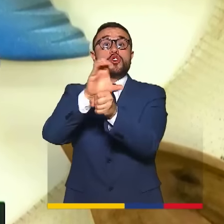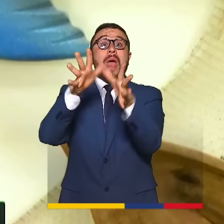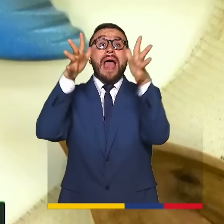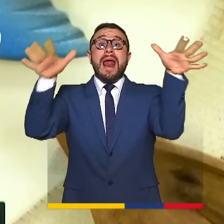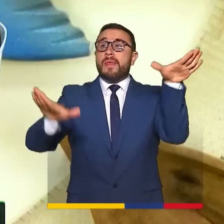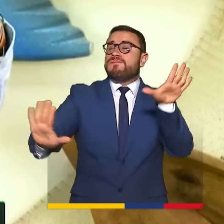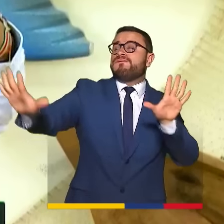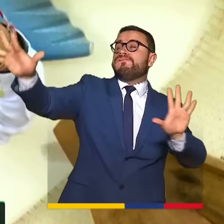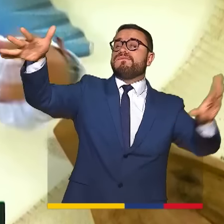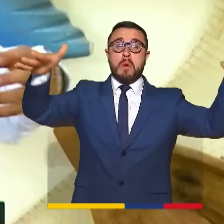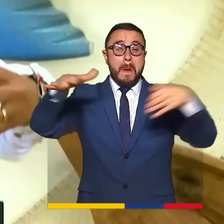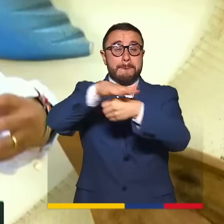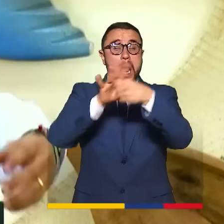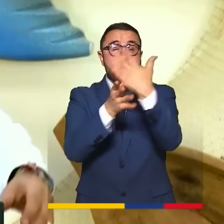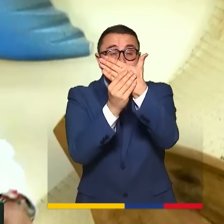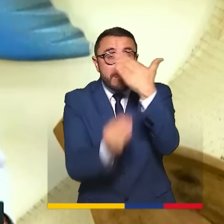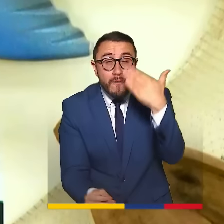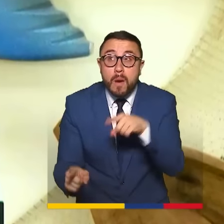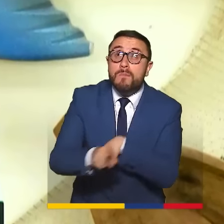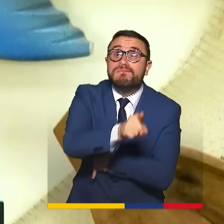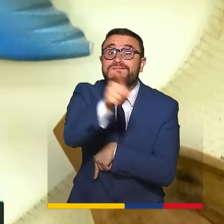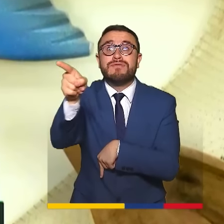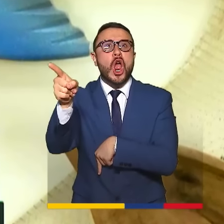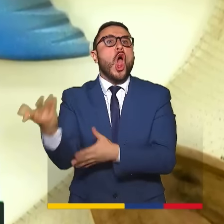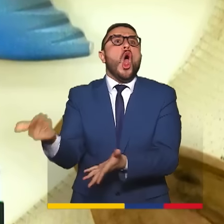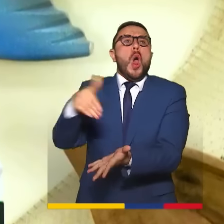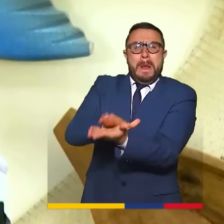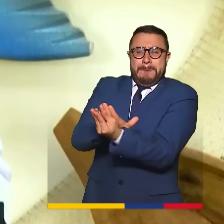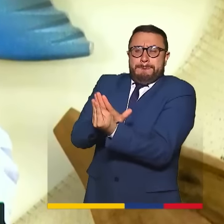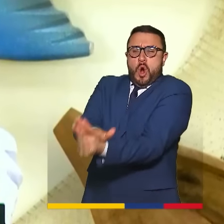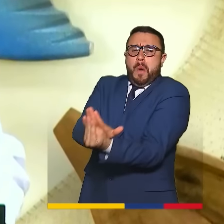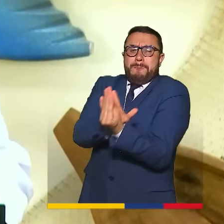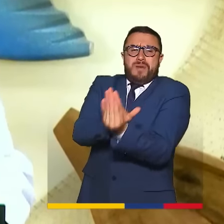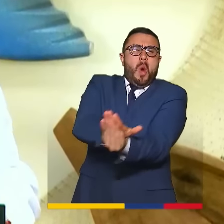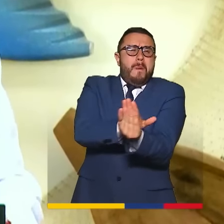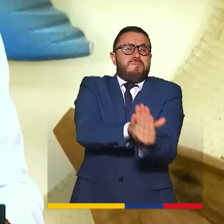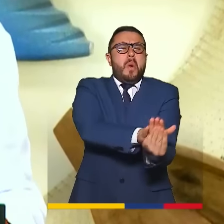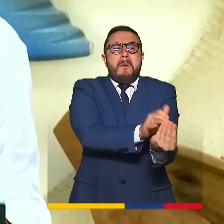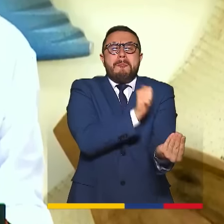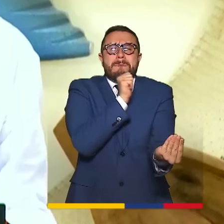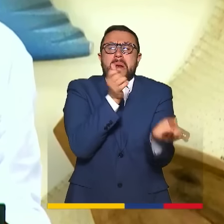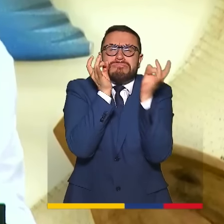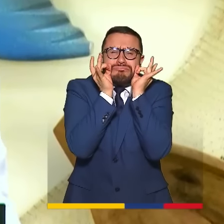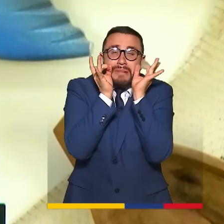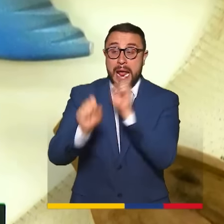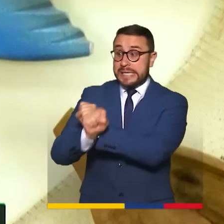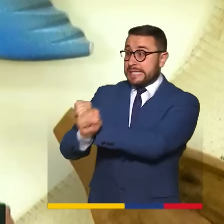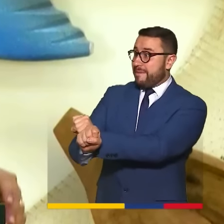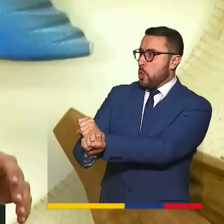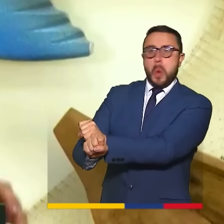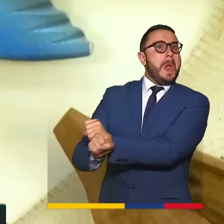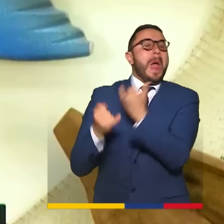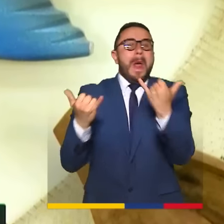generó una nueva exclusión, quizás más violenta que la misma esclavitud.